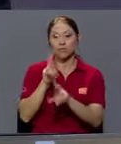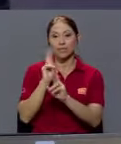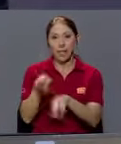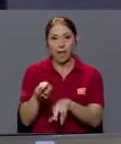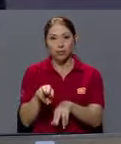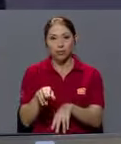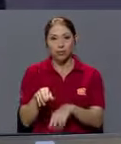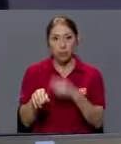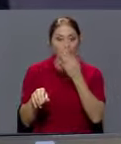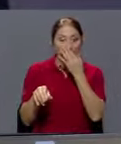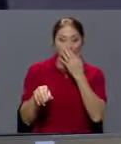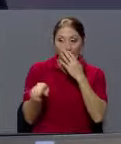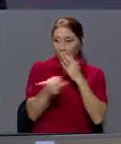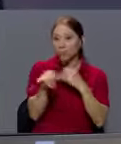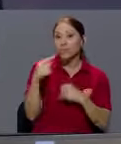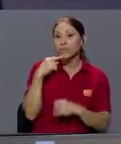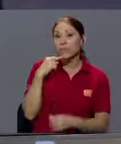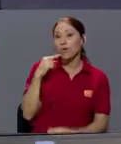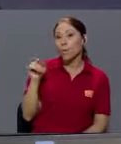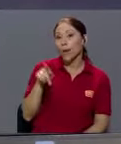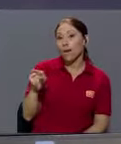don Pablo, también fue una promoción alta,